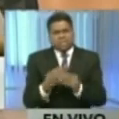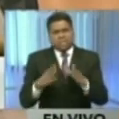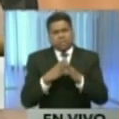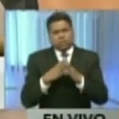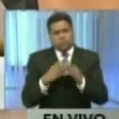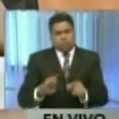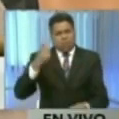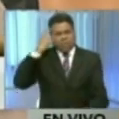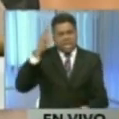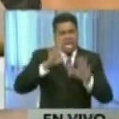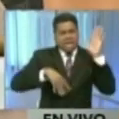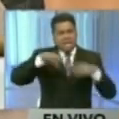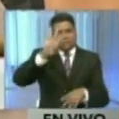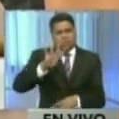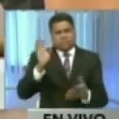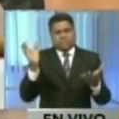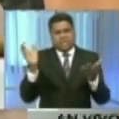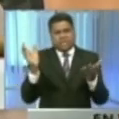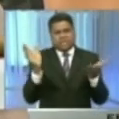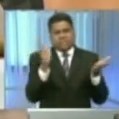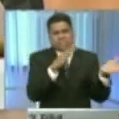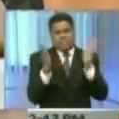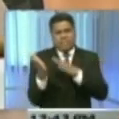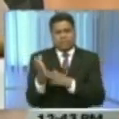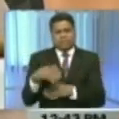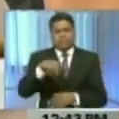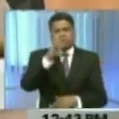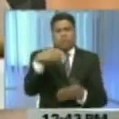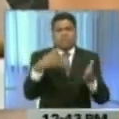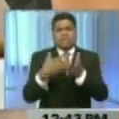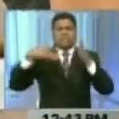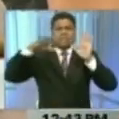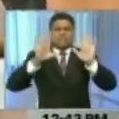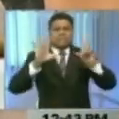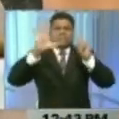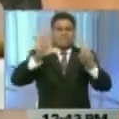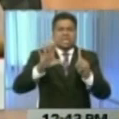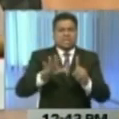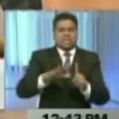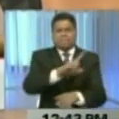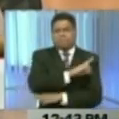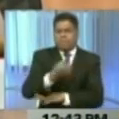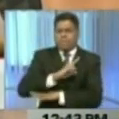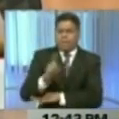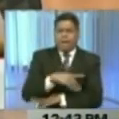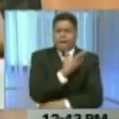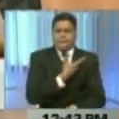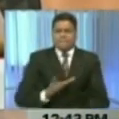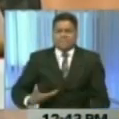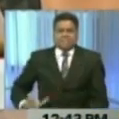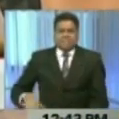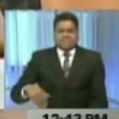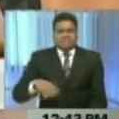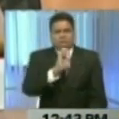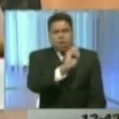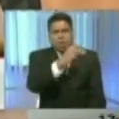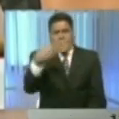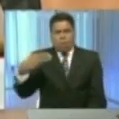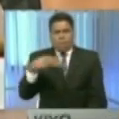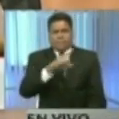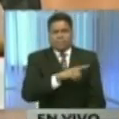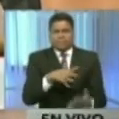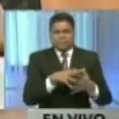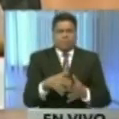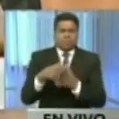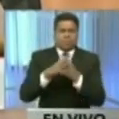el día 14 de marzo del año 2016 dio el presidente de los Estados Unidos de derrocar al gobierno del